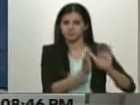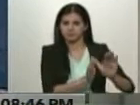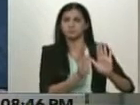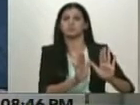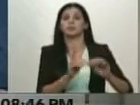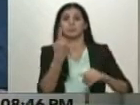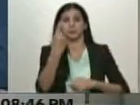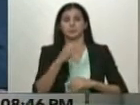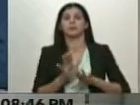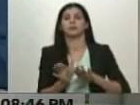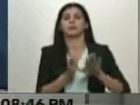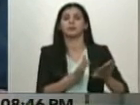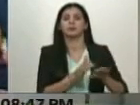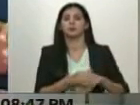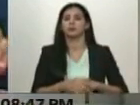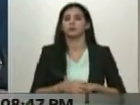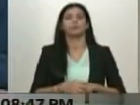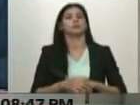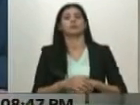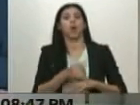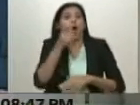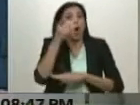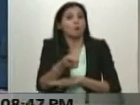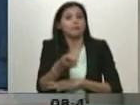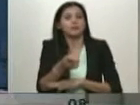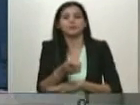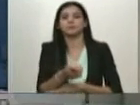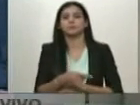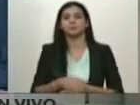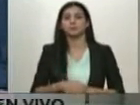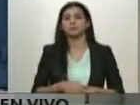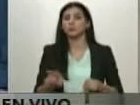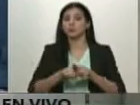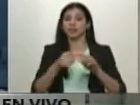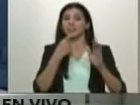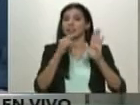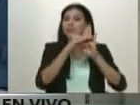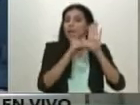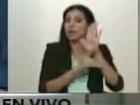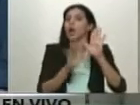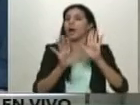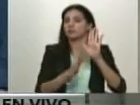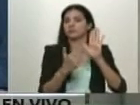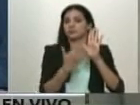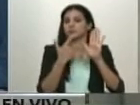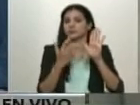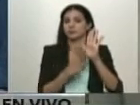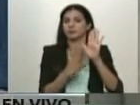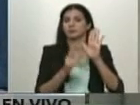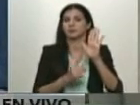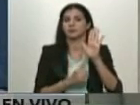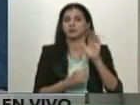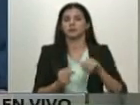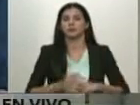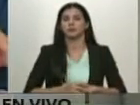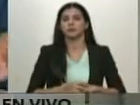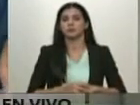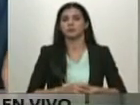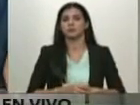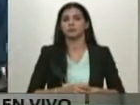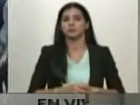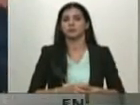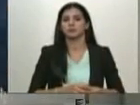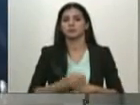¿verdad? Obligante. Así lo manda el decreto. Y además, toda la formulación de política